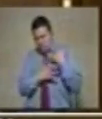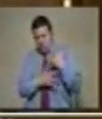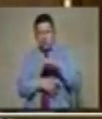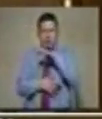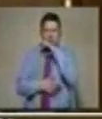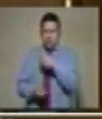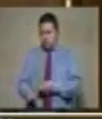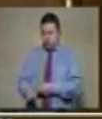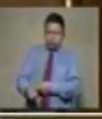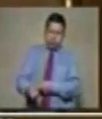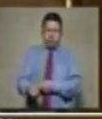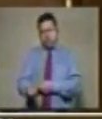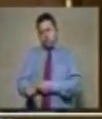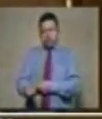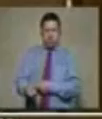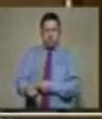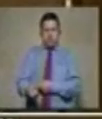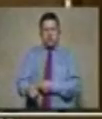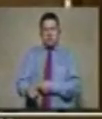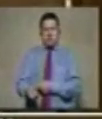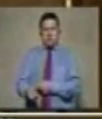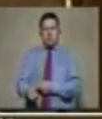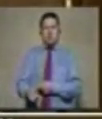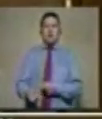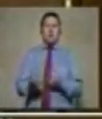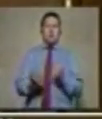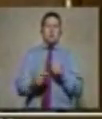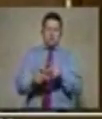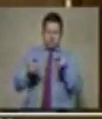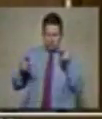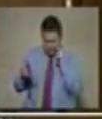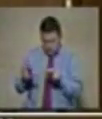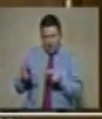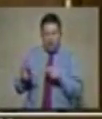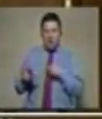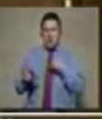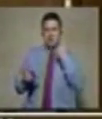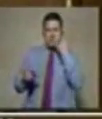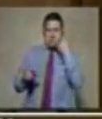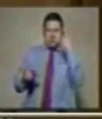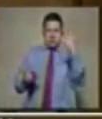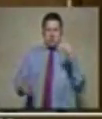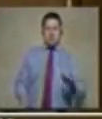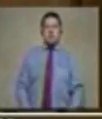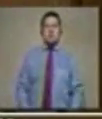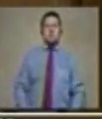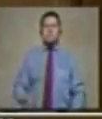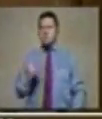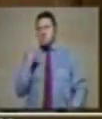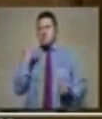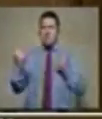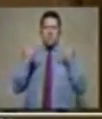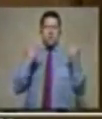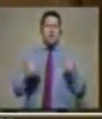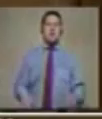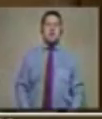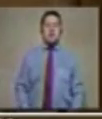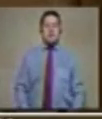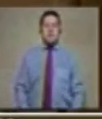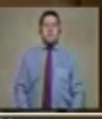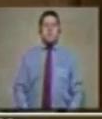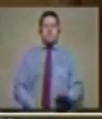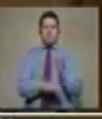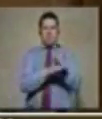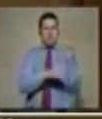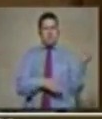perro roger casa se llama 'el y hoy en el tiempo me puede comunicar con él por por otros medios cuando regreso de ecuador